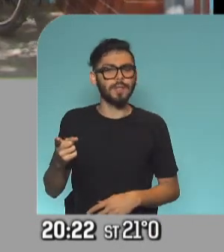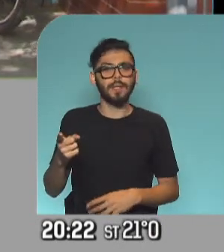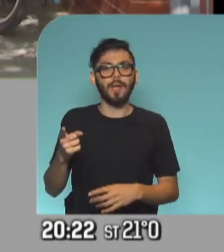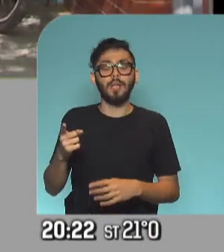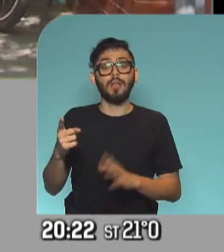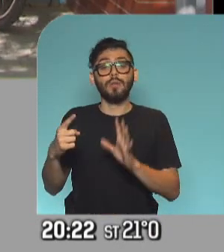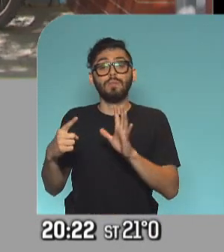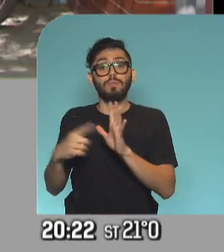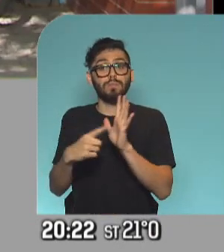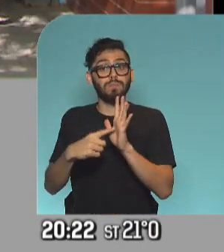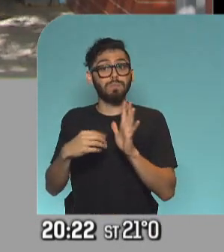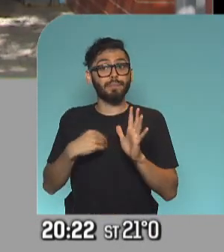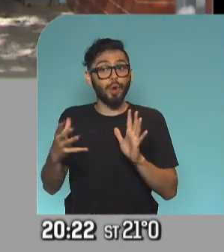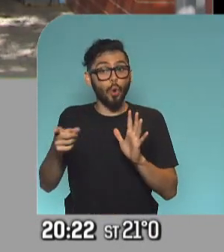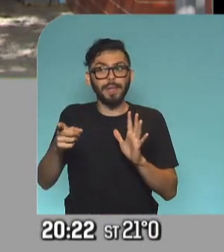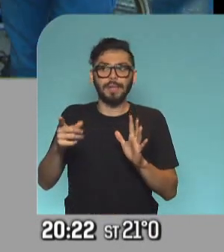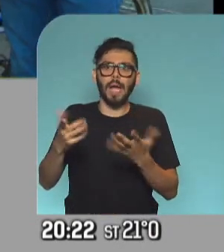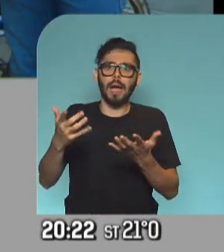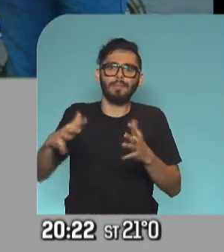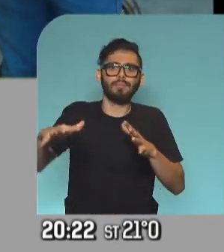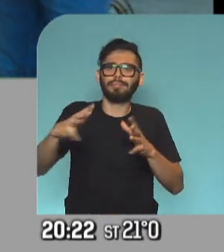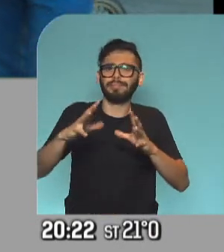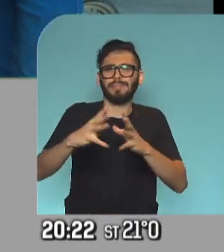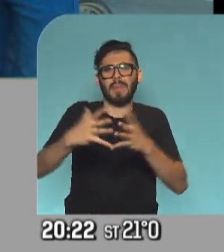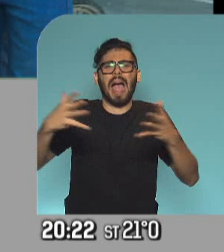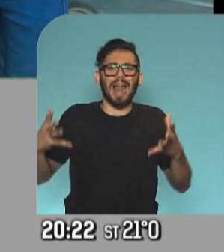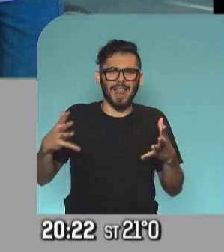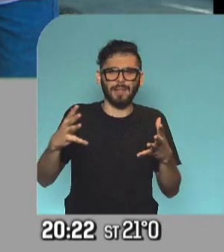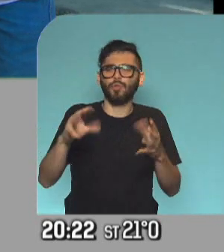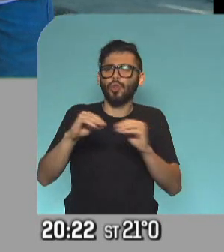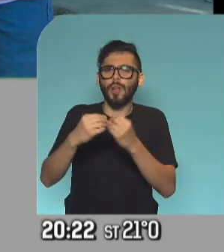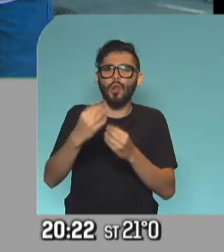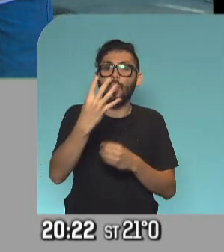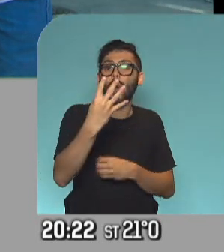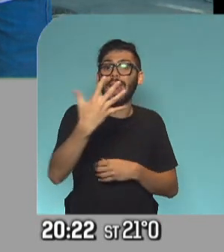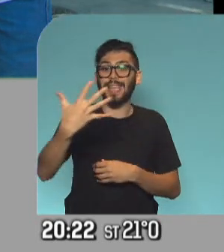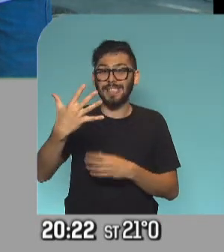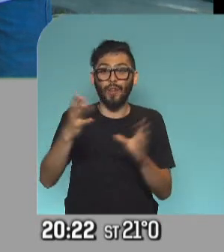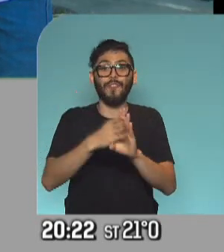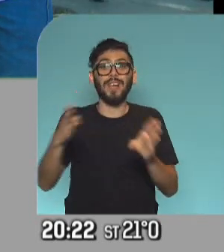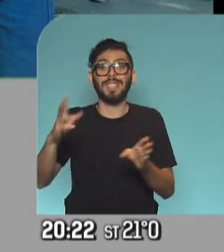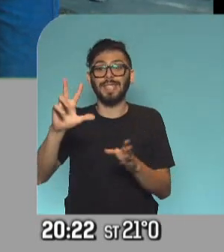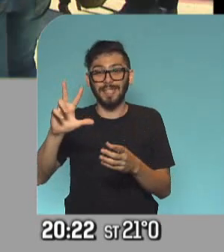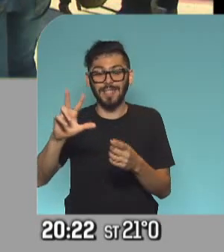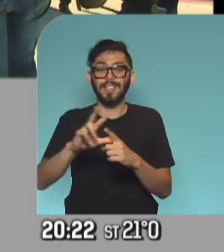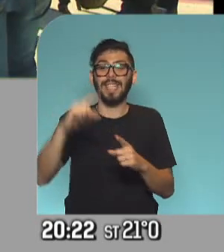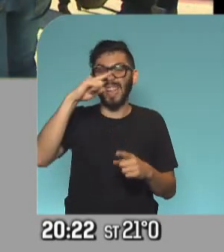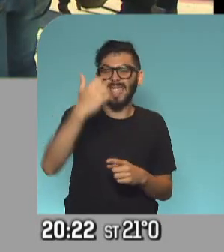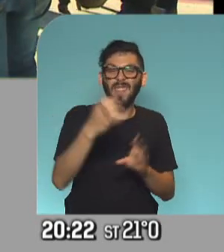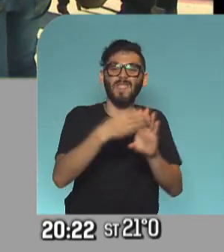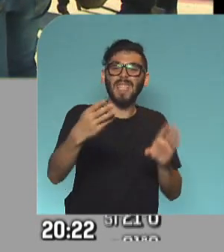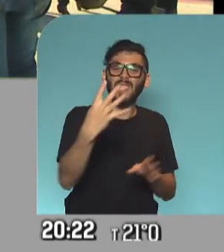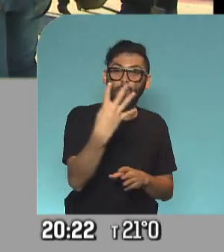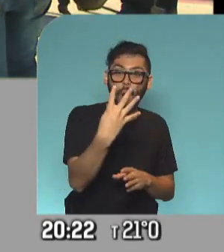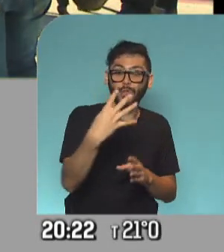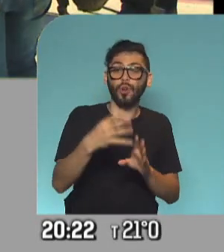tiene una enorme cantidad de municipios, se puede dividir, 45 en fase 3, 76 en fase 4, 14 en fase